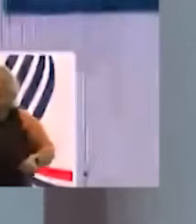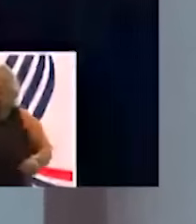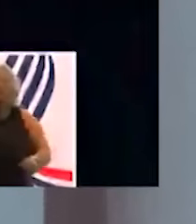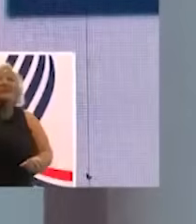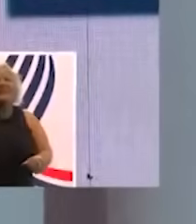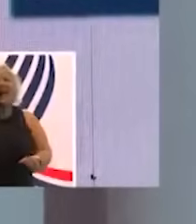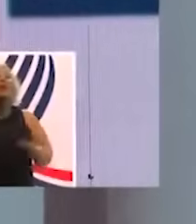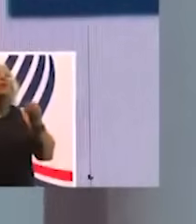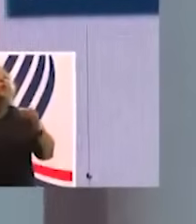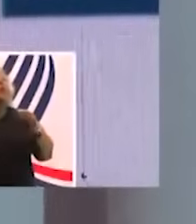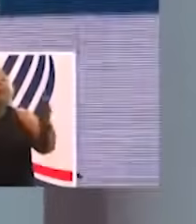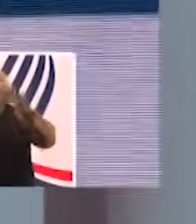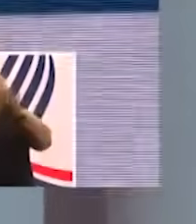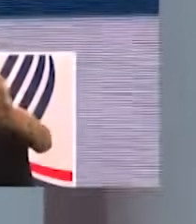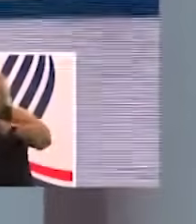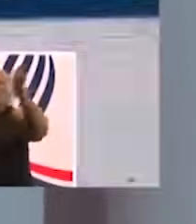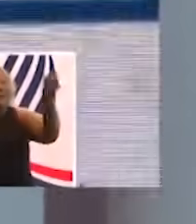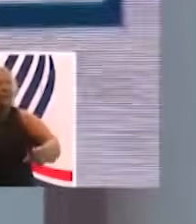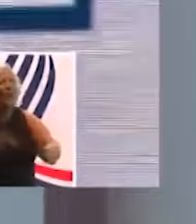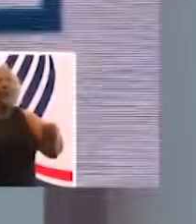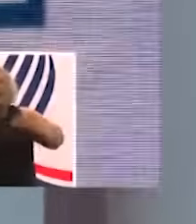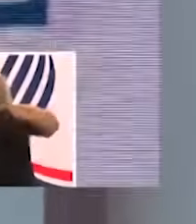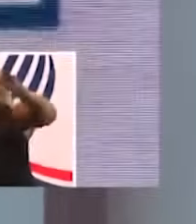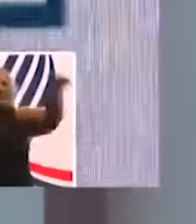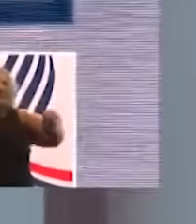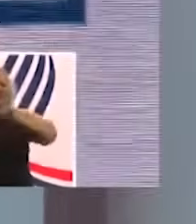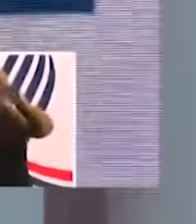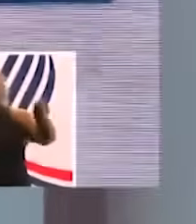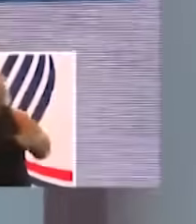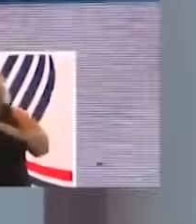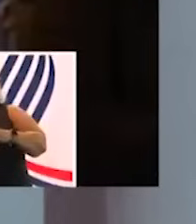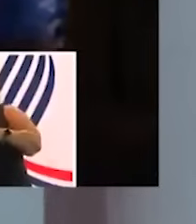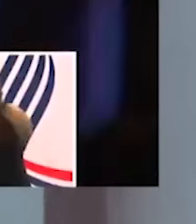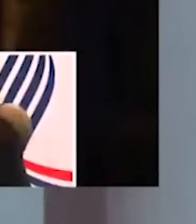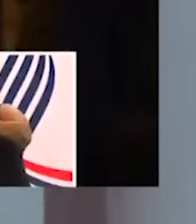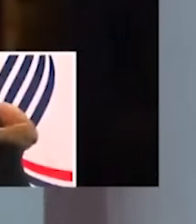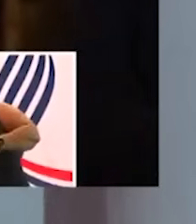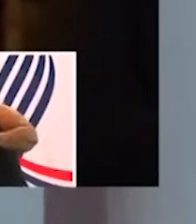cómo hacer estas cosas saben cómo hablar a los vecinos y